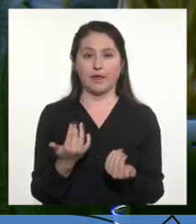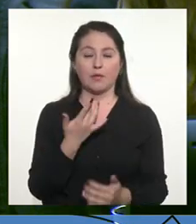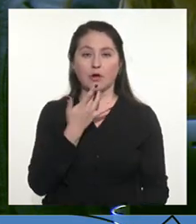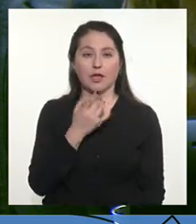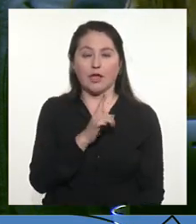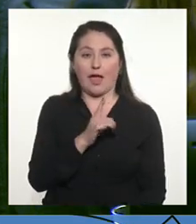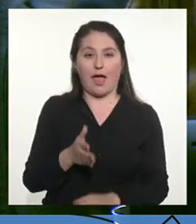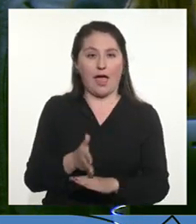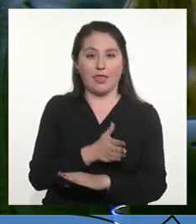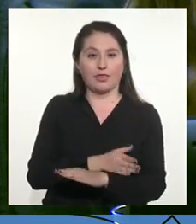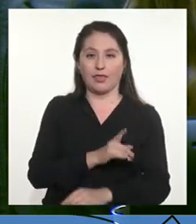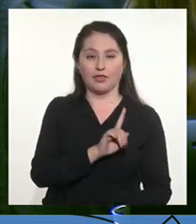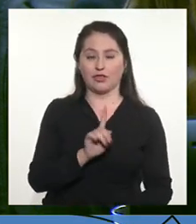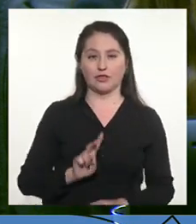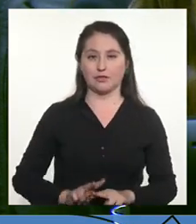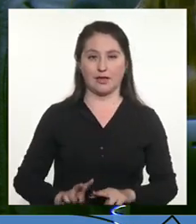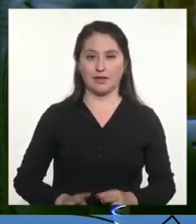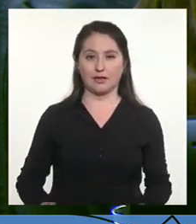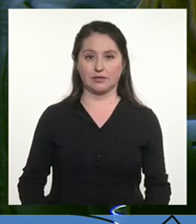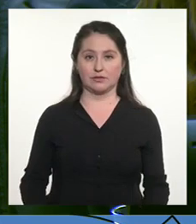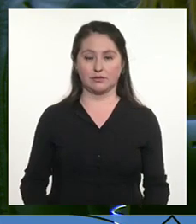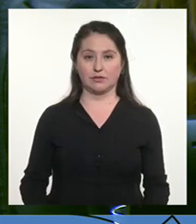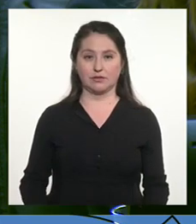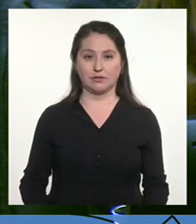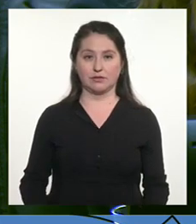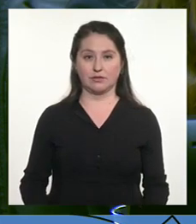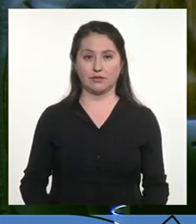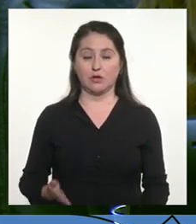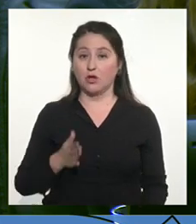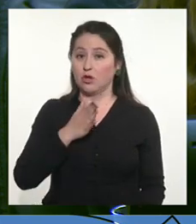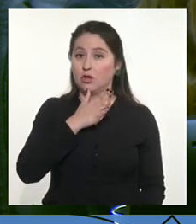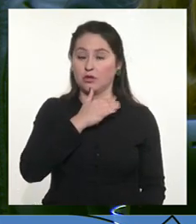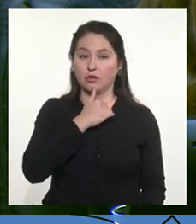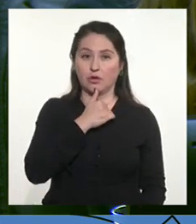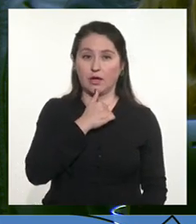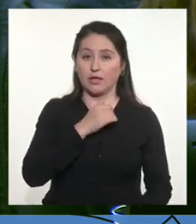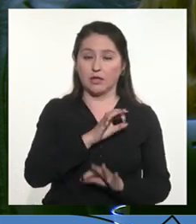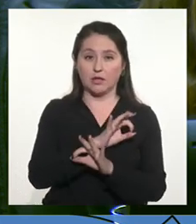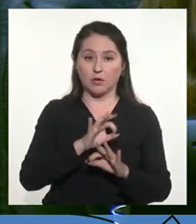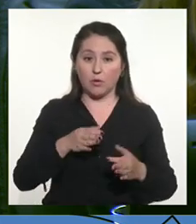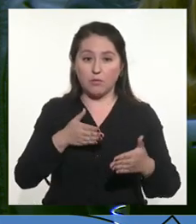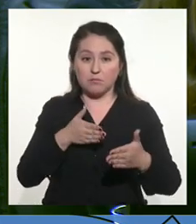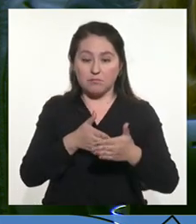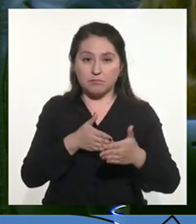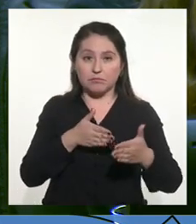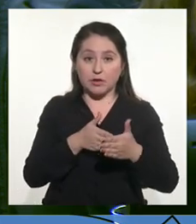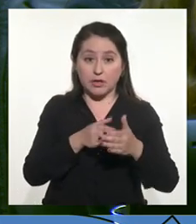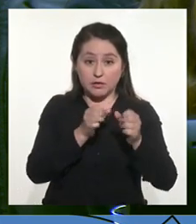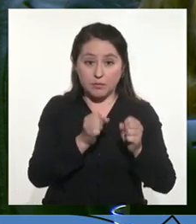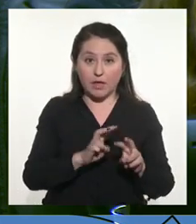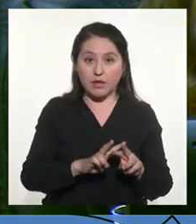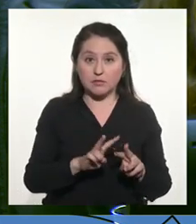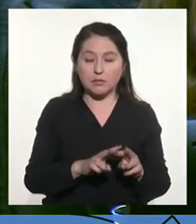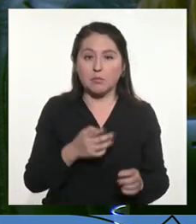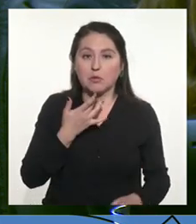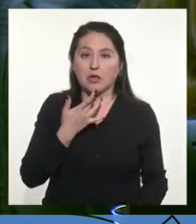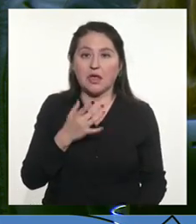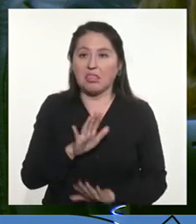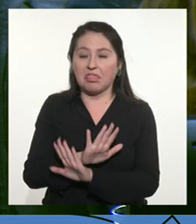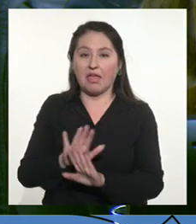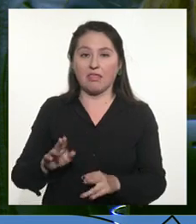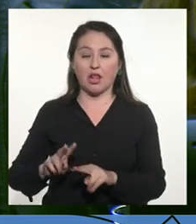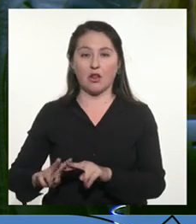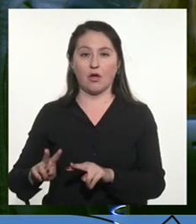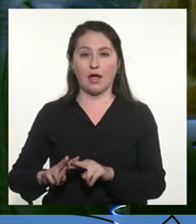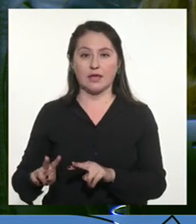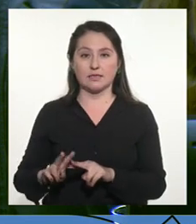hecho si no existe ninguna dificultad ningún obstáculo para hacerlo y nadie lo hace es necesariamente